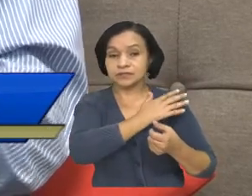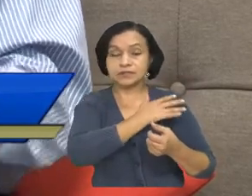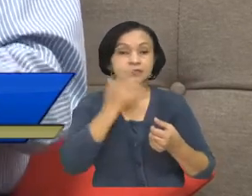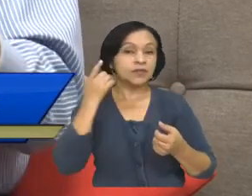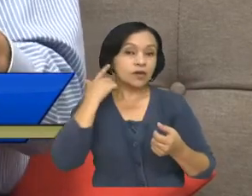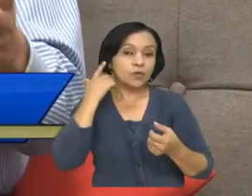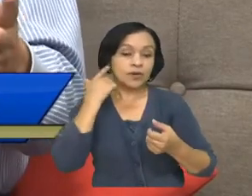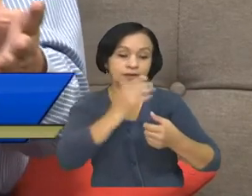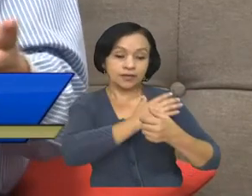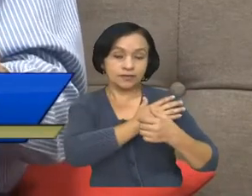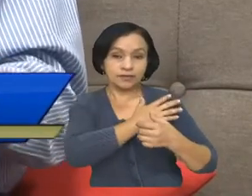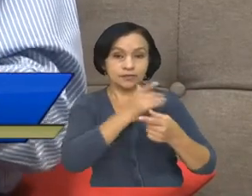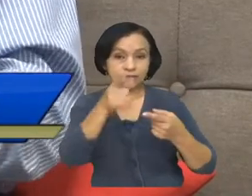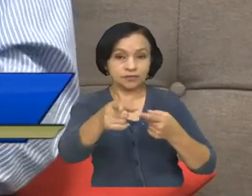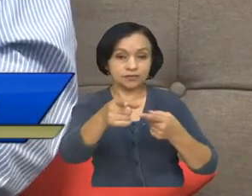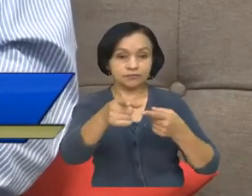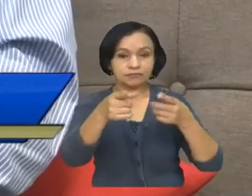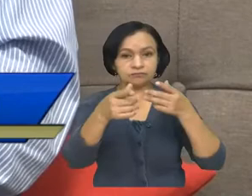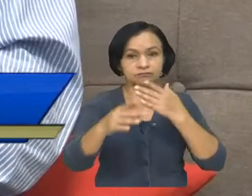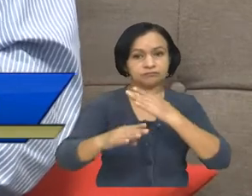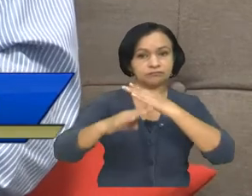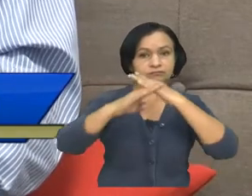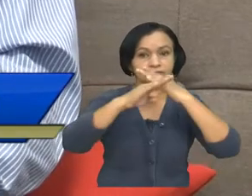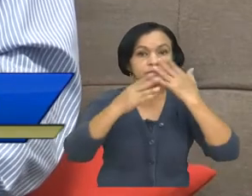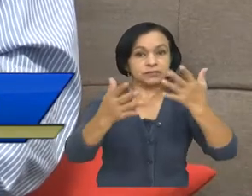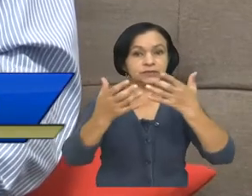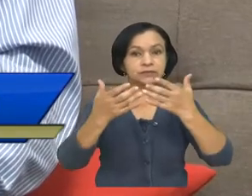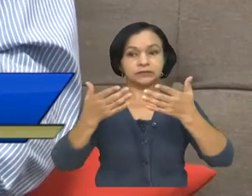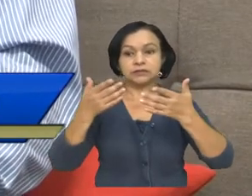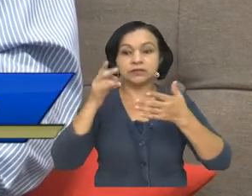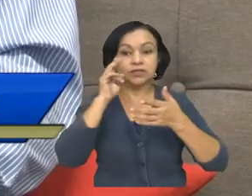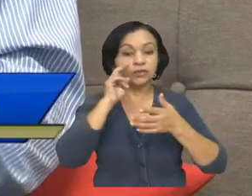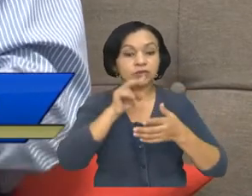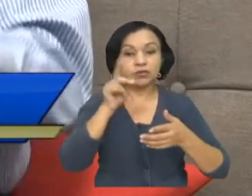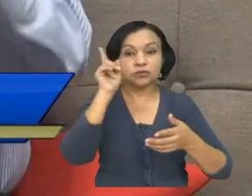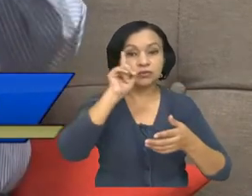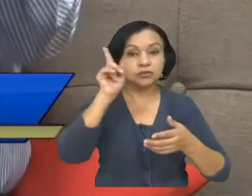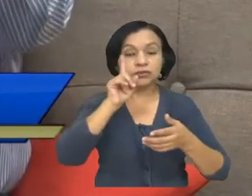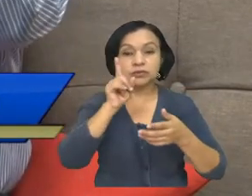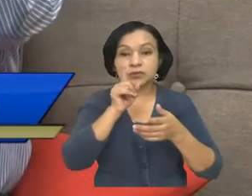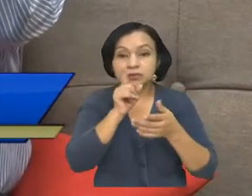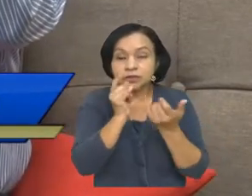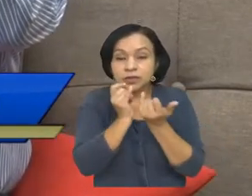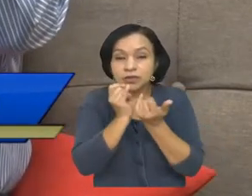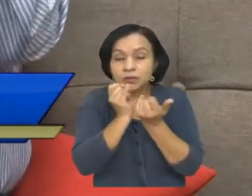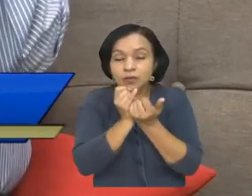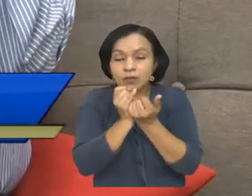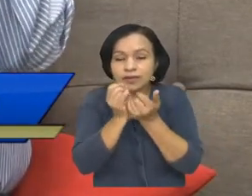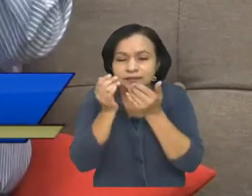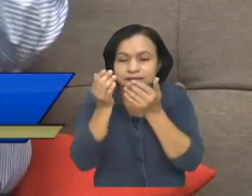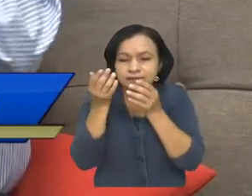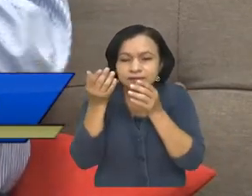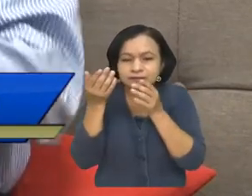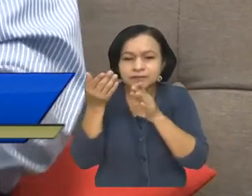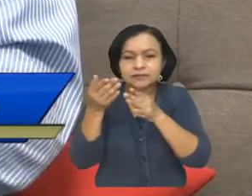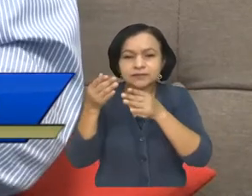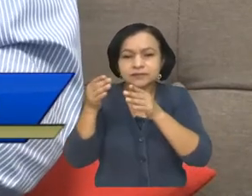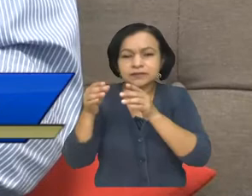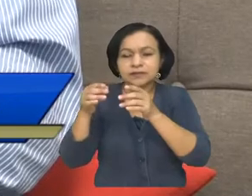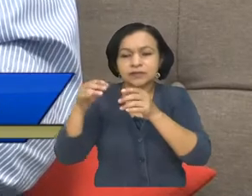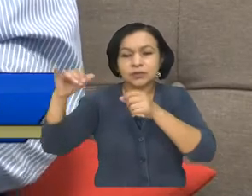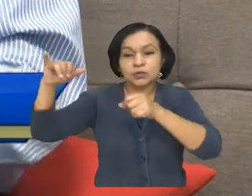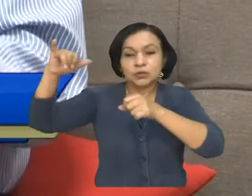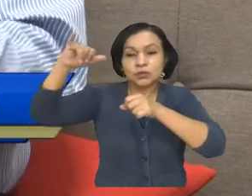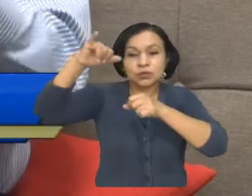que no sé, teníamos que tratar que no nos detectaran. Y pasamos justamente casi detrás del